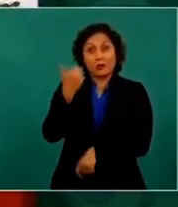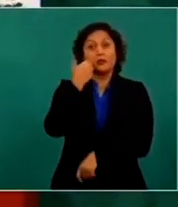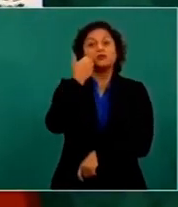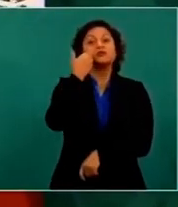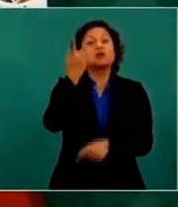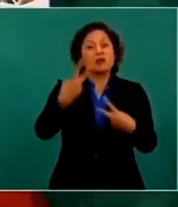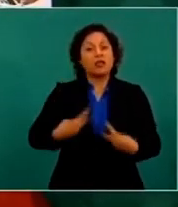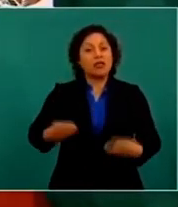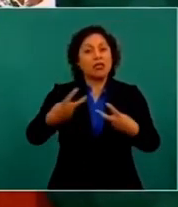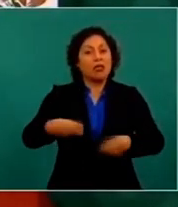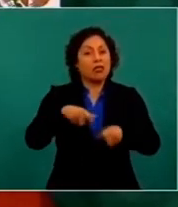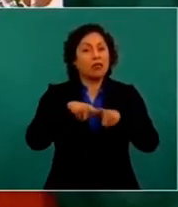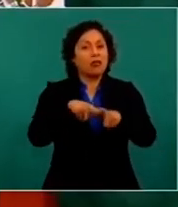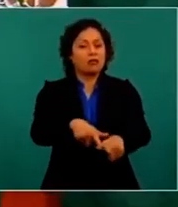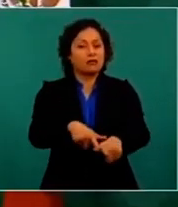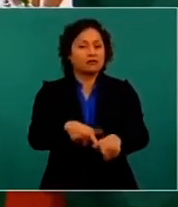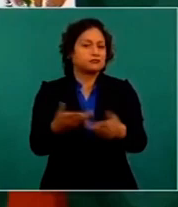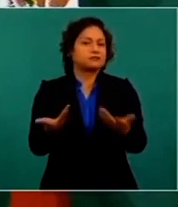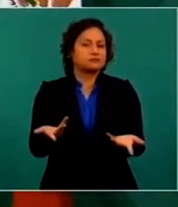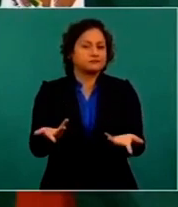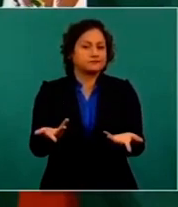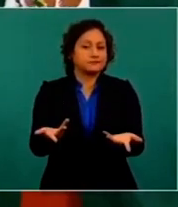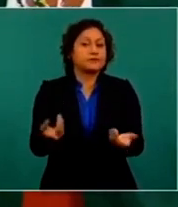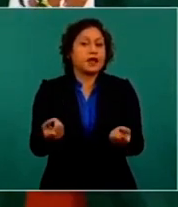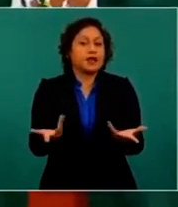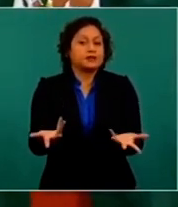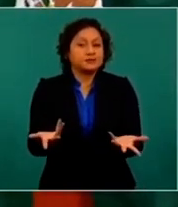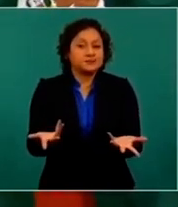Y dígame qué se hace en estos casos.